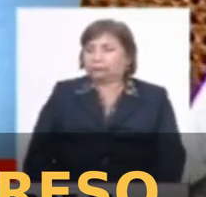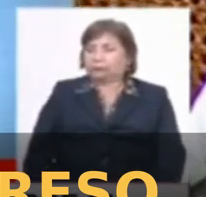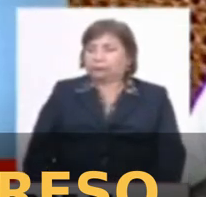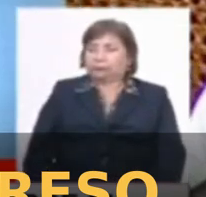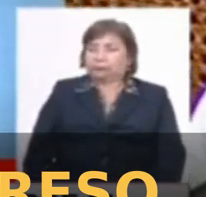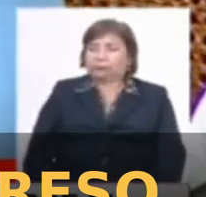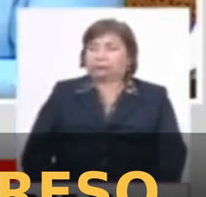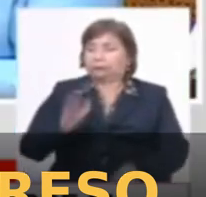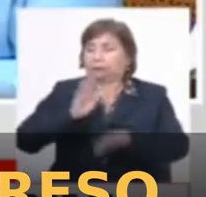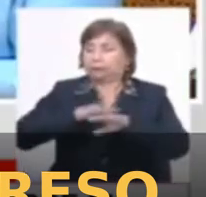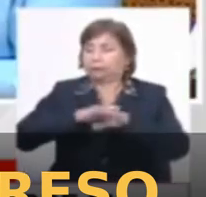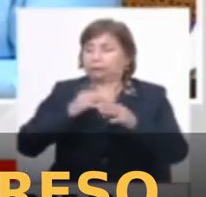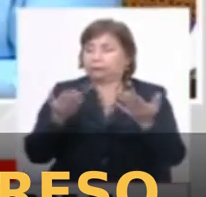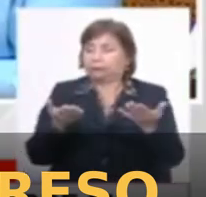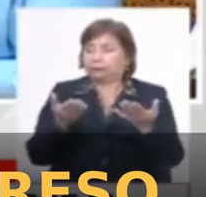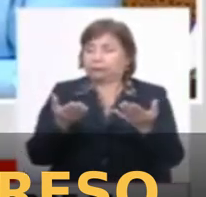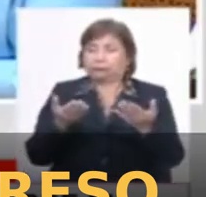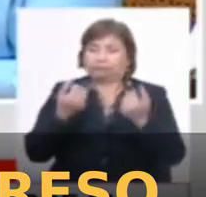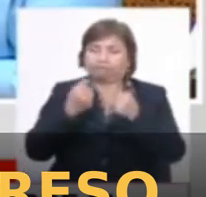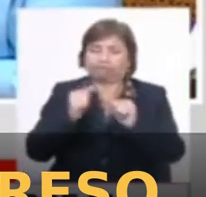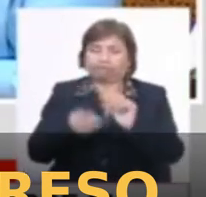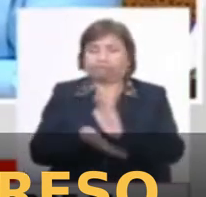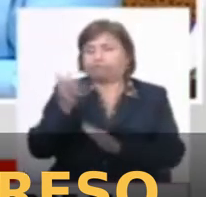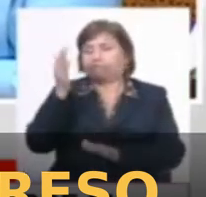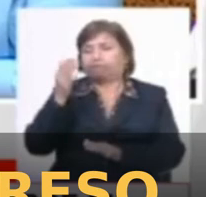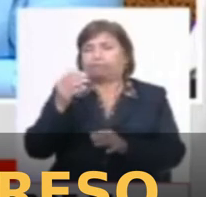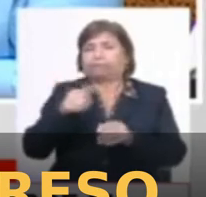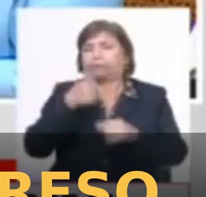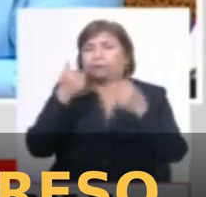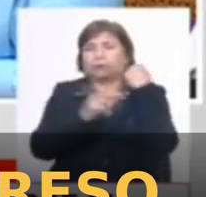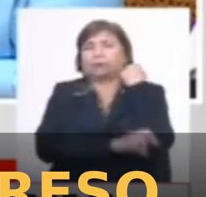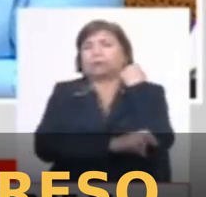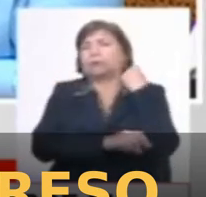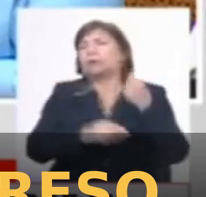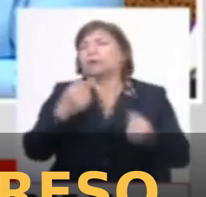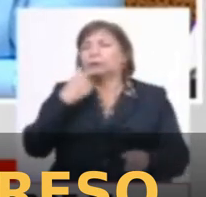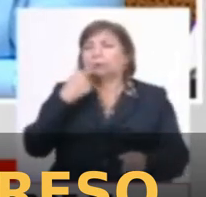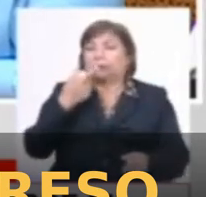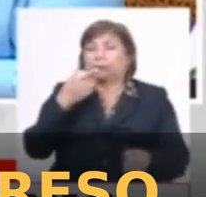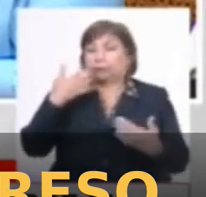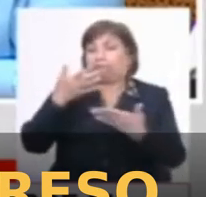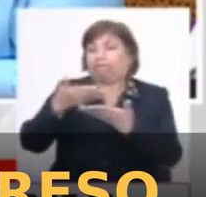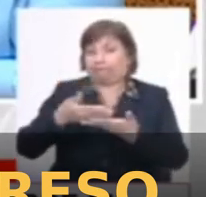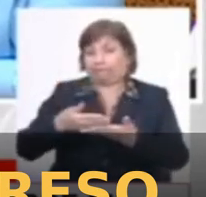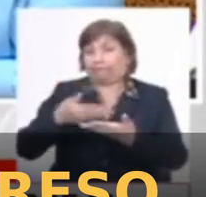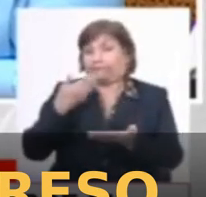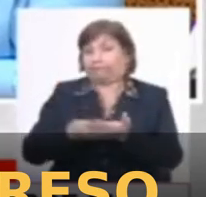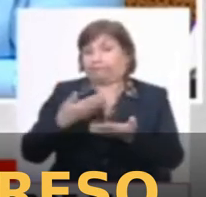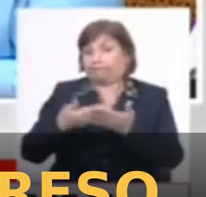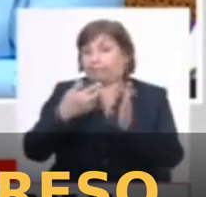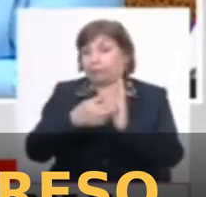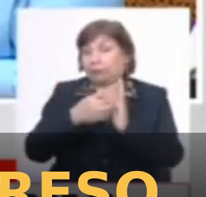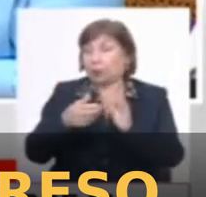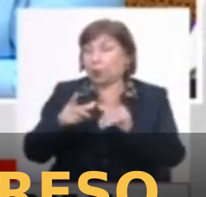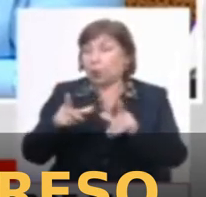Y respecto a este intento de sacarlo del país, ¿él ya había recibido alguna propuesta de algún